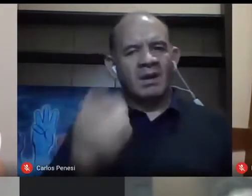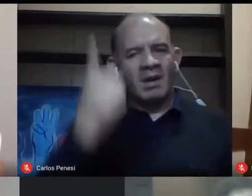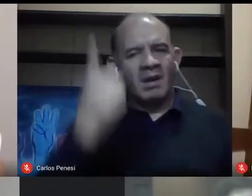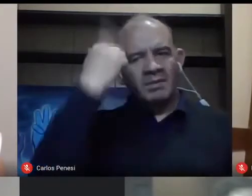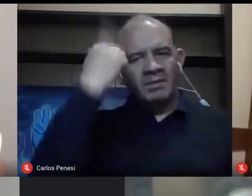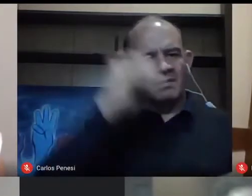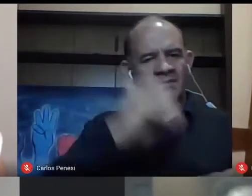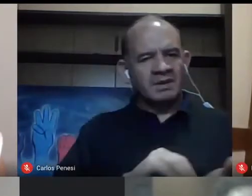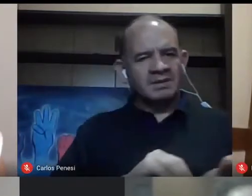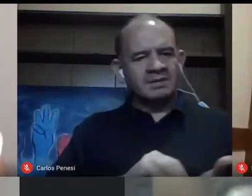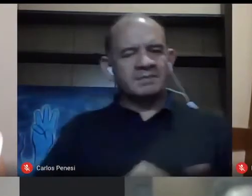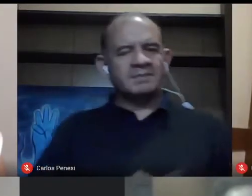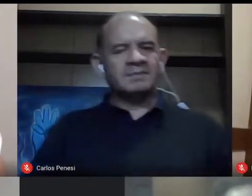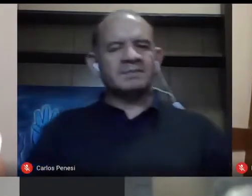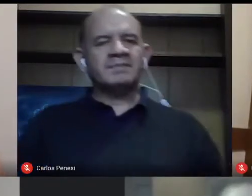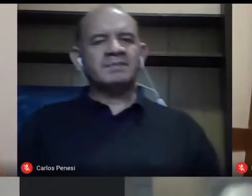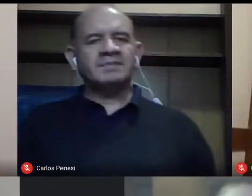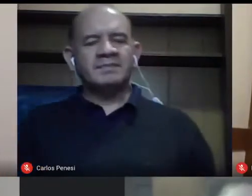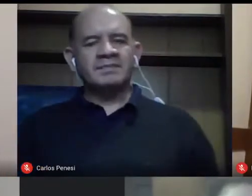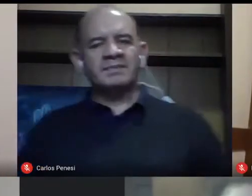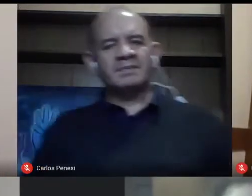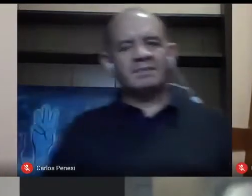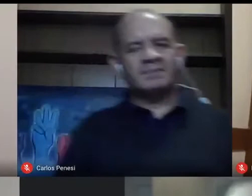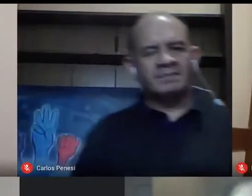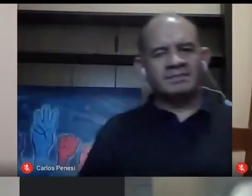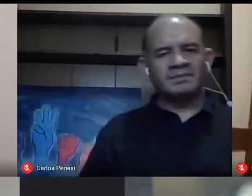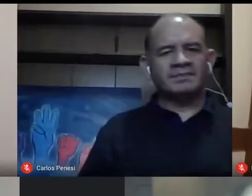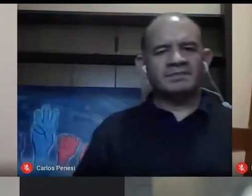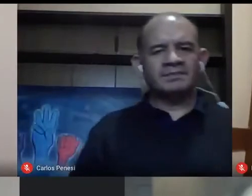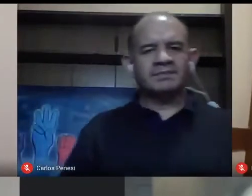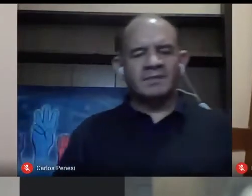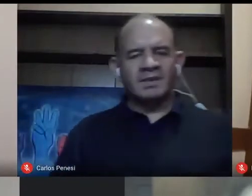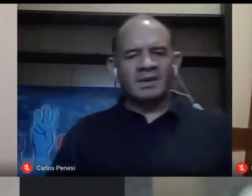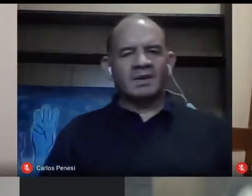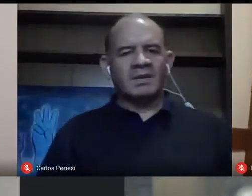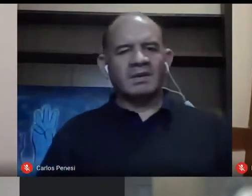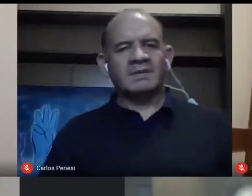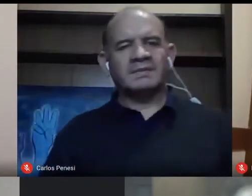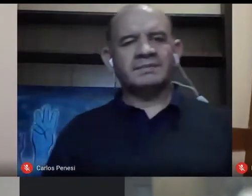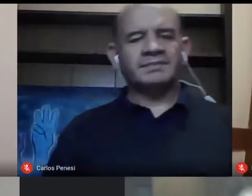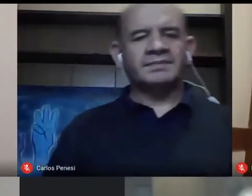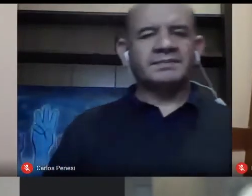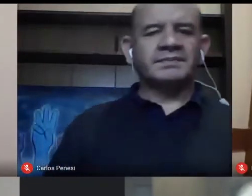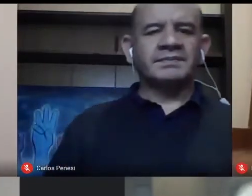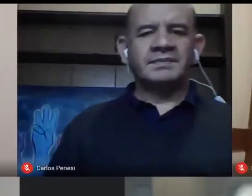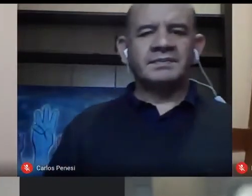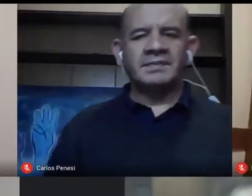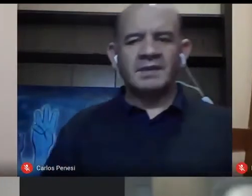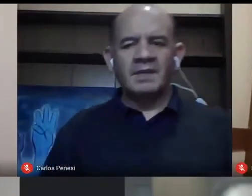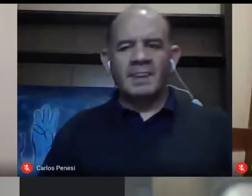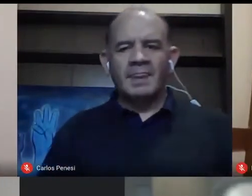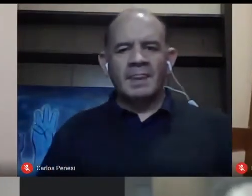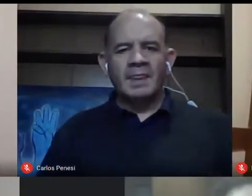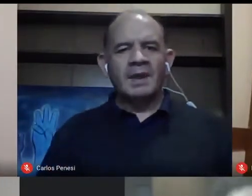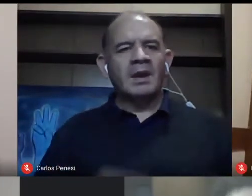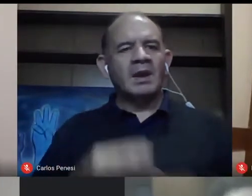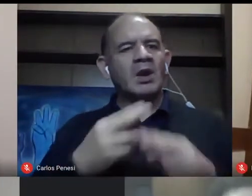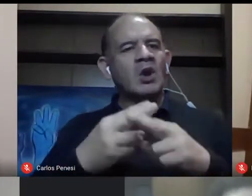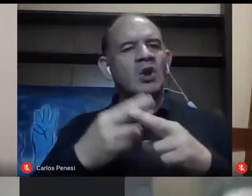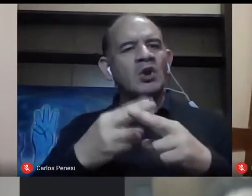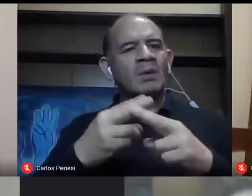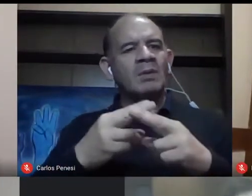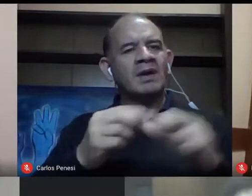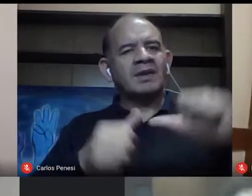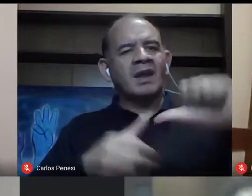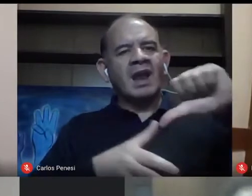Así es, Gaby, muy claro, muchas gracias. Nos queda un minuto, así que te hago una pregunta bien puntual. Nombraste Latinoamérica, queremos saber si